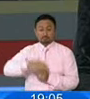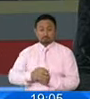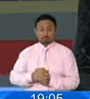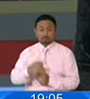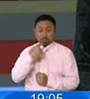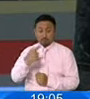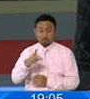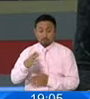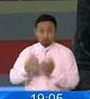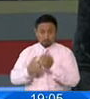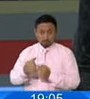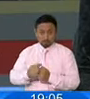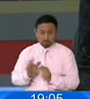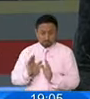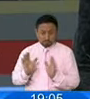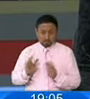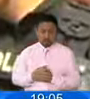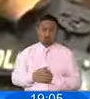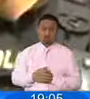supuesta obstaculización.